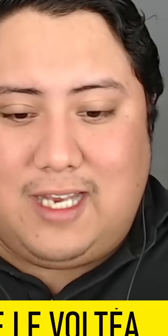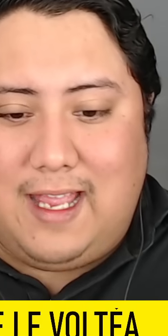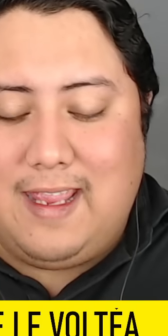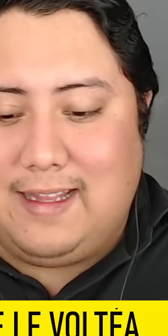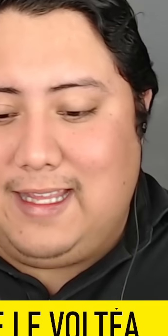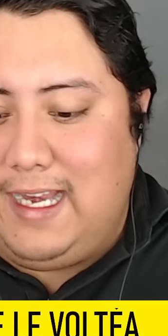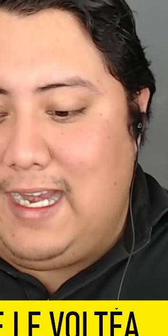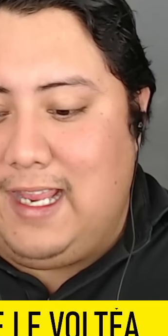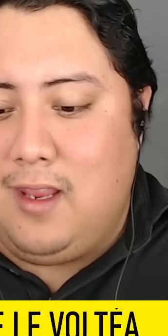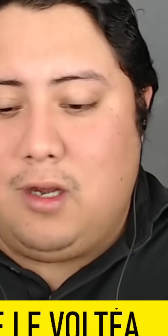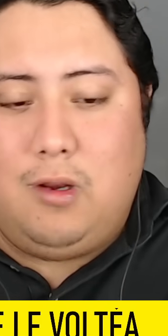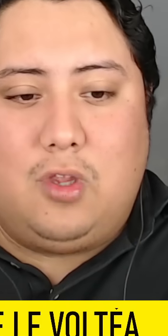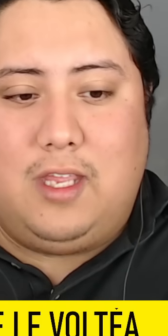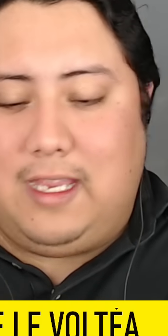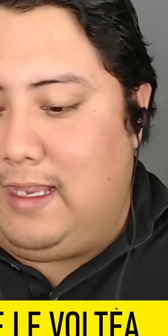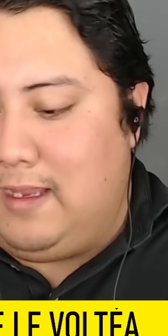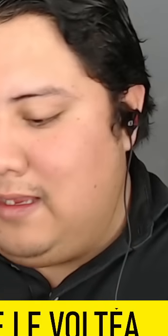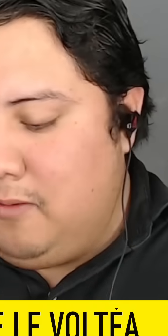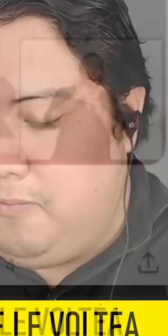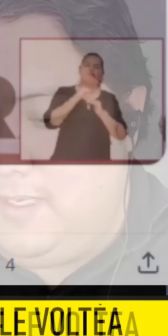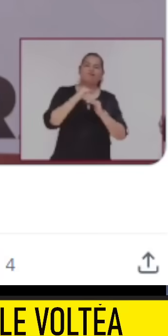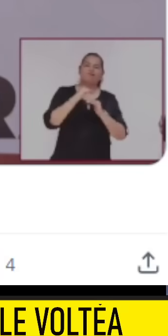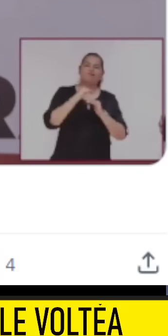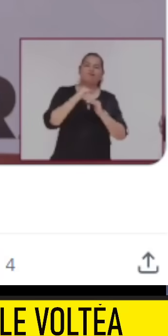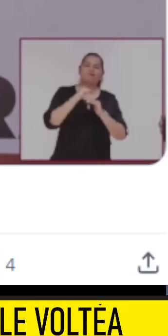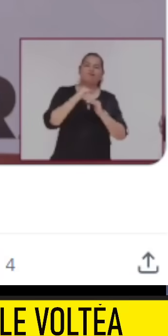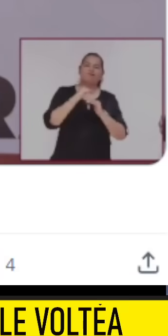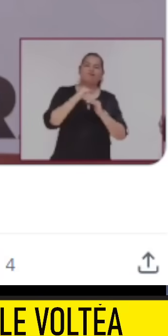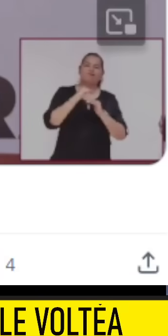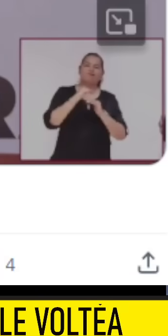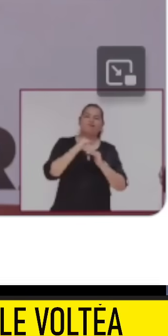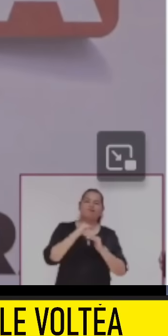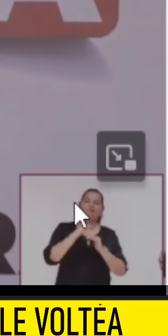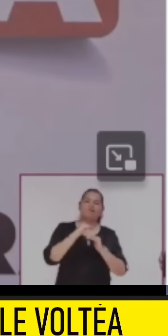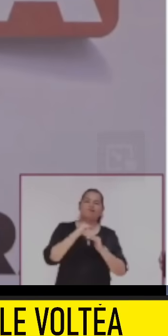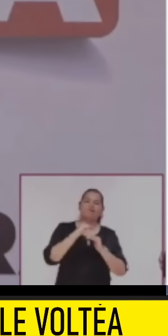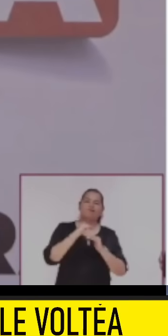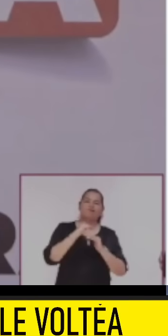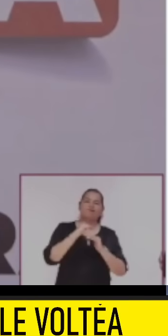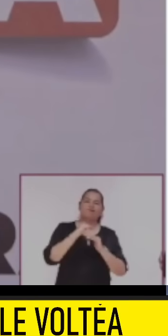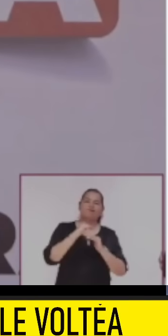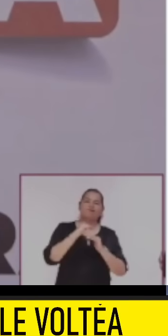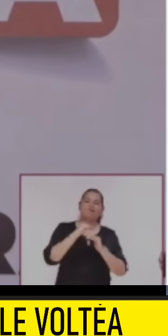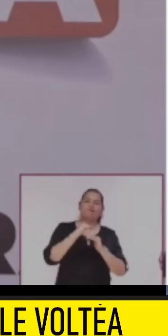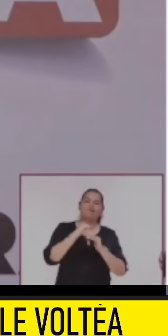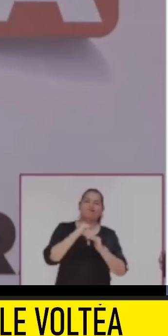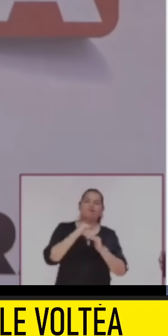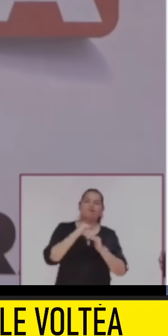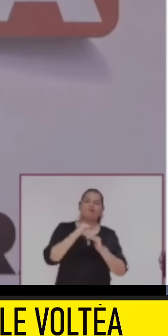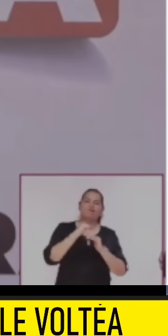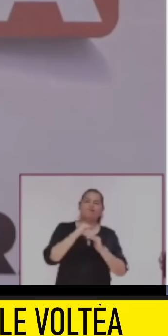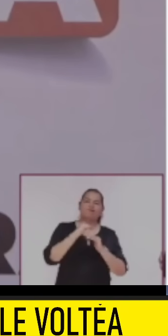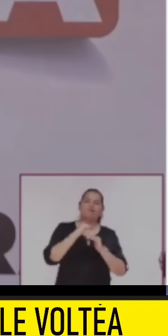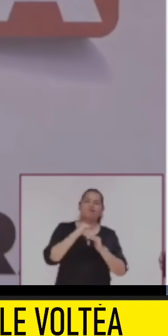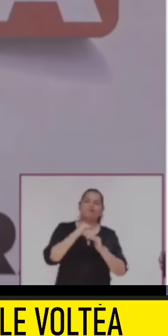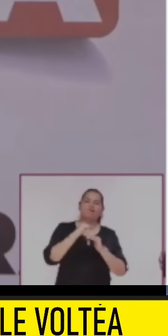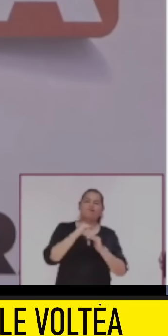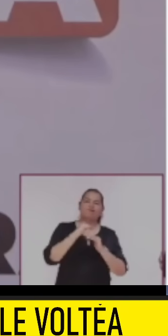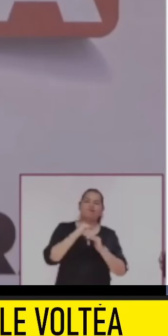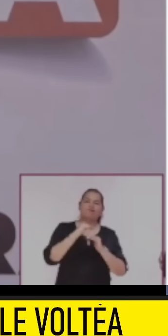en contra del INE luego de que pues eh se descubriera que la gelatina que sochil Gálvez está